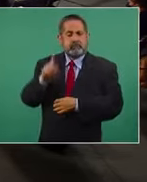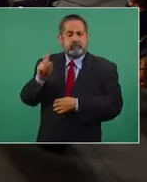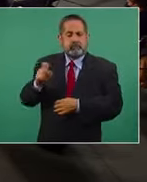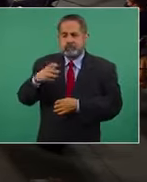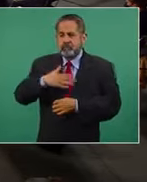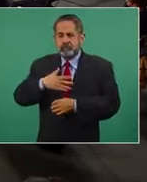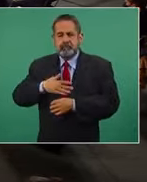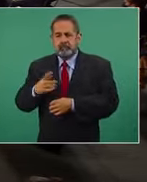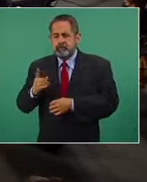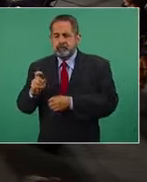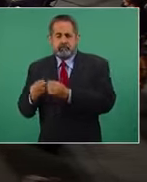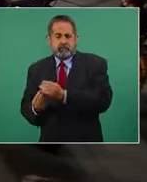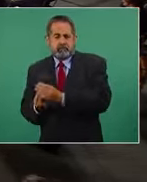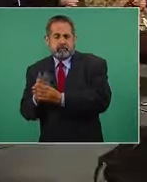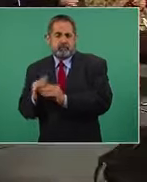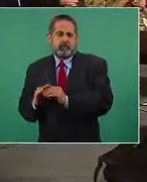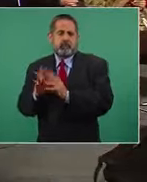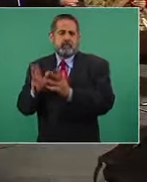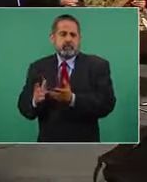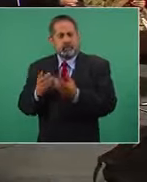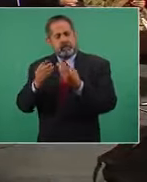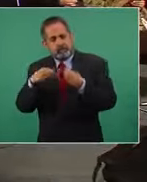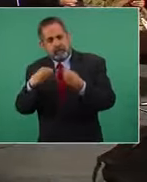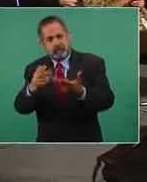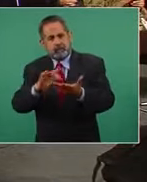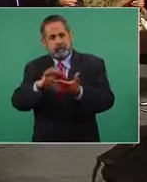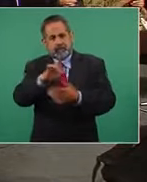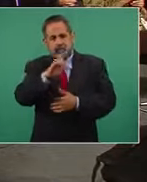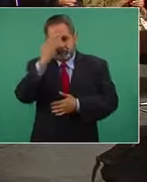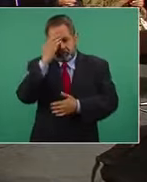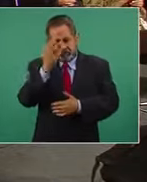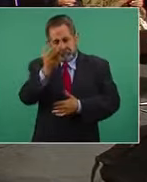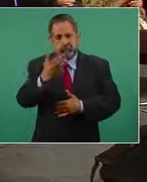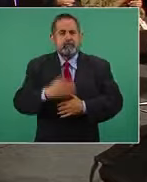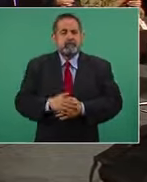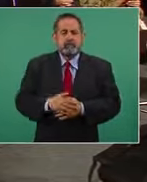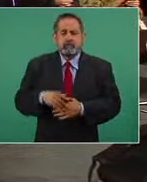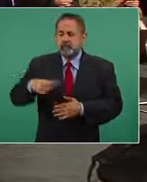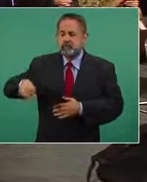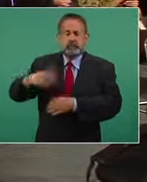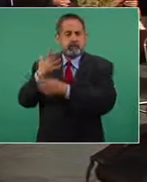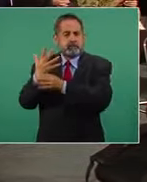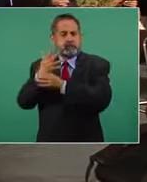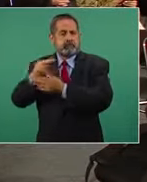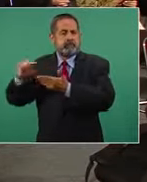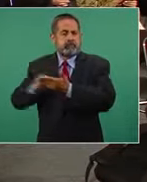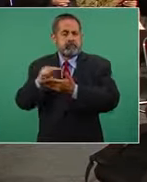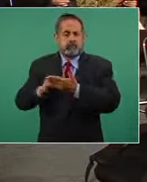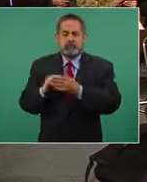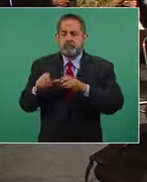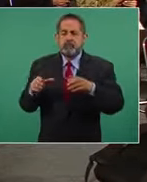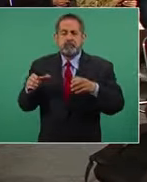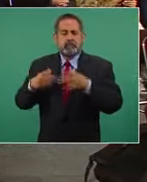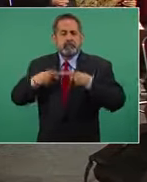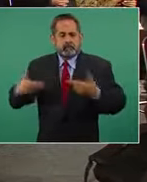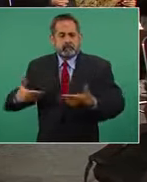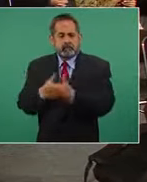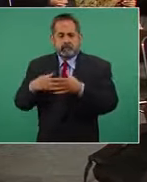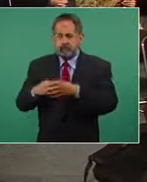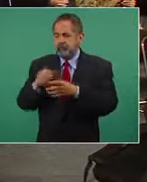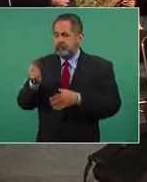nuestro manantial, le expresamos nuestro reconocimiento. Atentamente, ciudadanas y ciudadanos de San Pedro y San